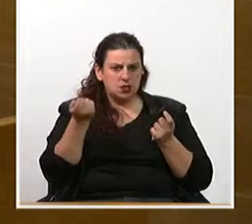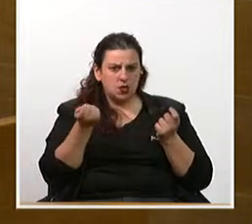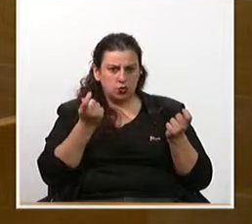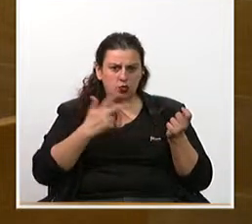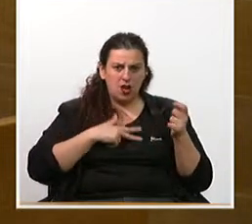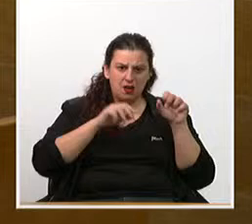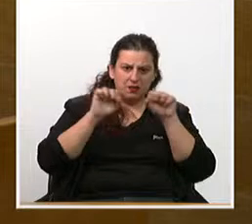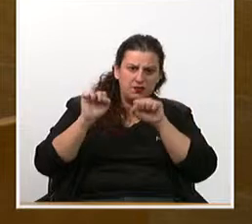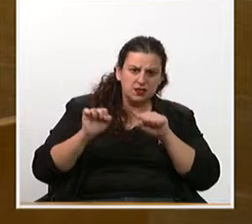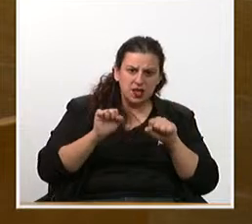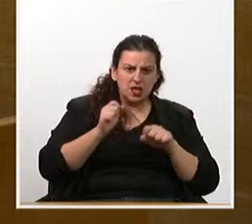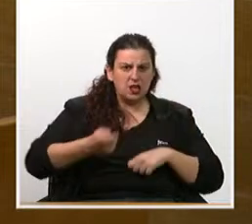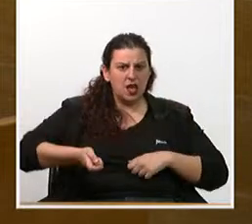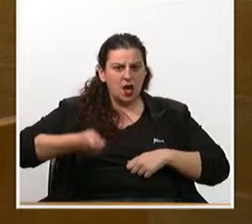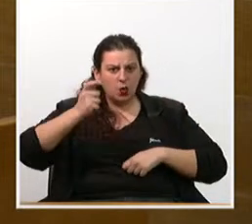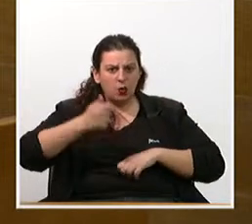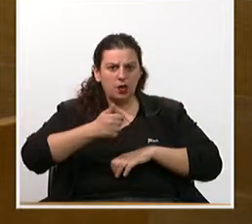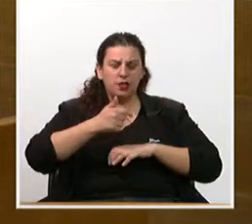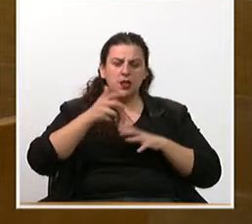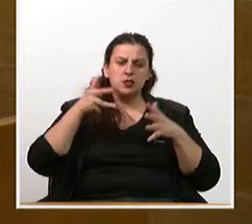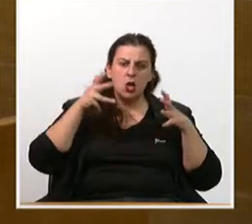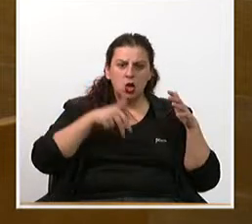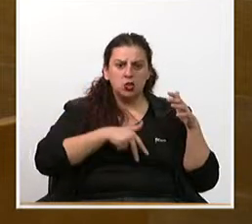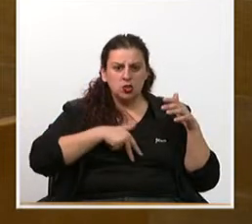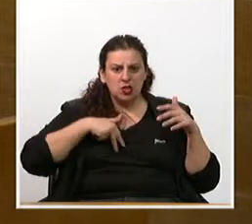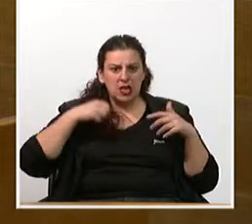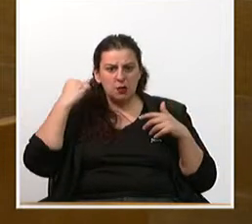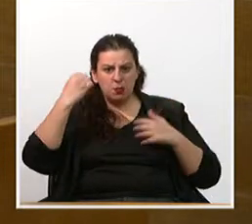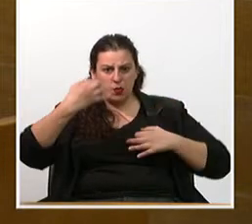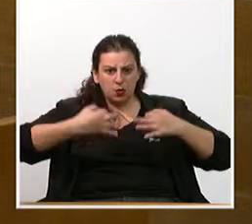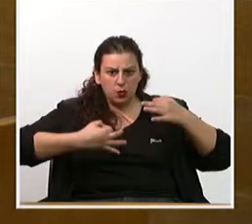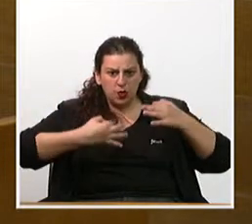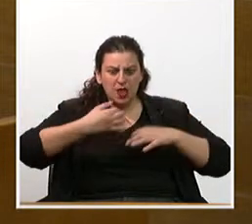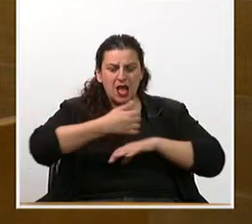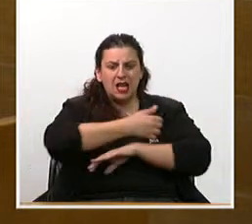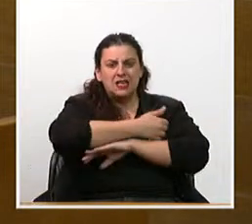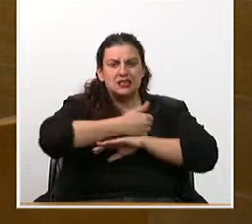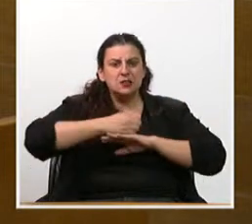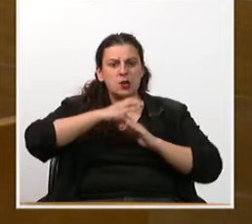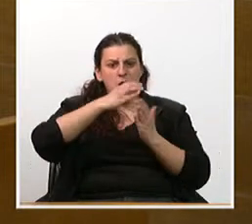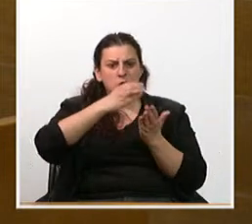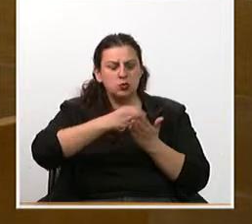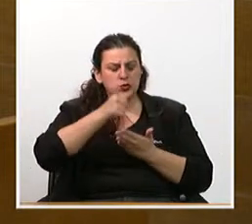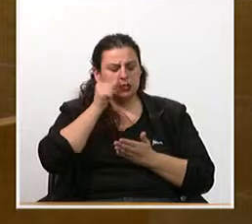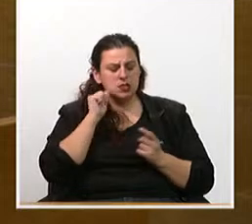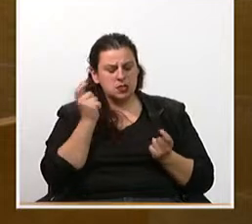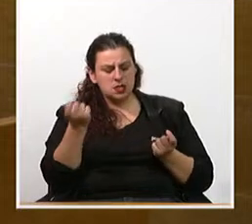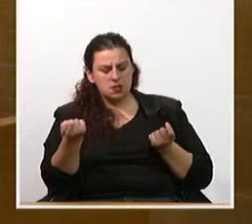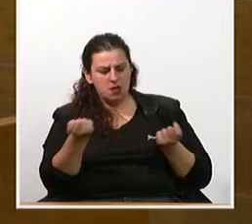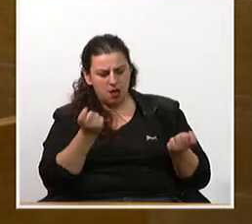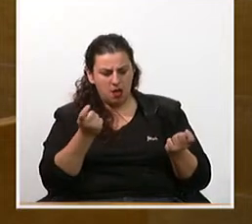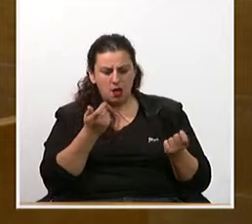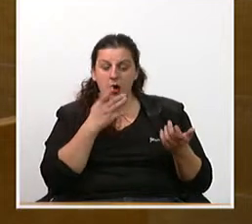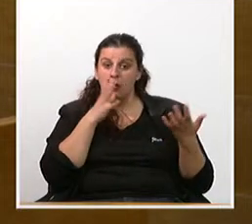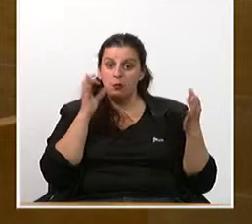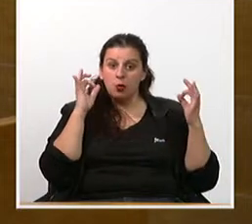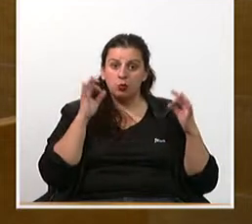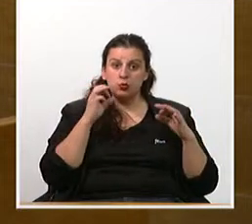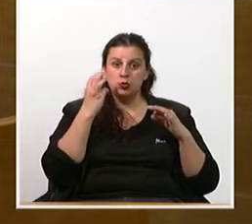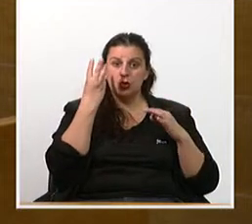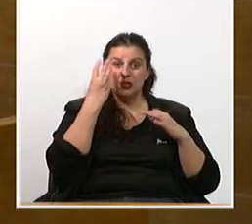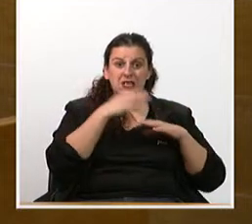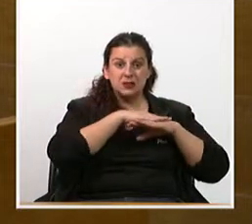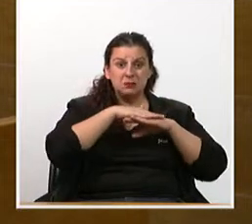jueces el tribunal el consejo general del poder judicial y el tribunal constitucional puesto que cuando hay tres ministerios Implicados En el caso